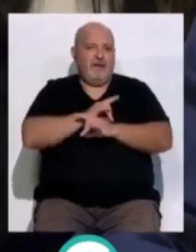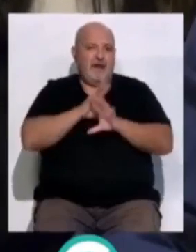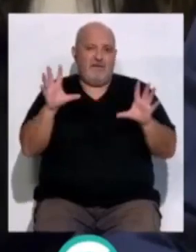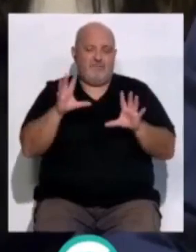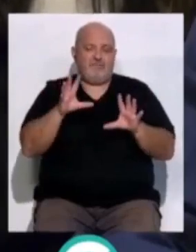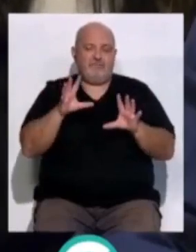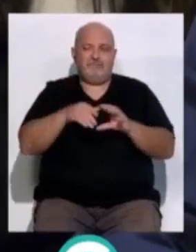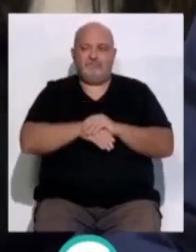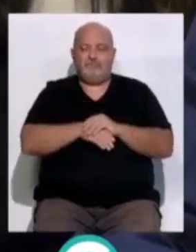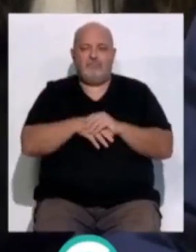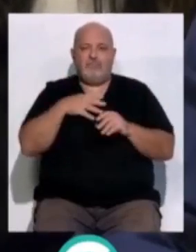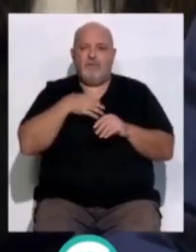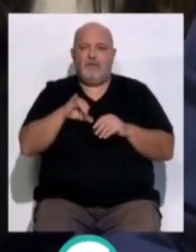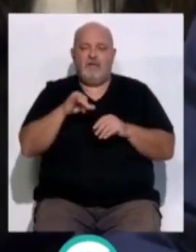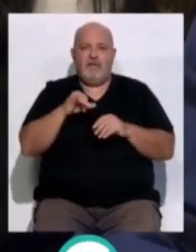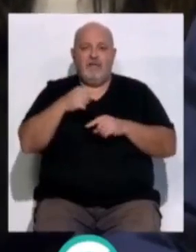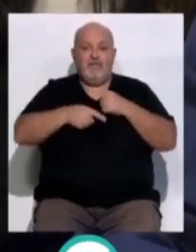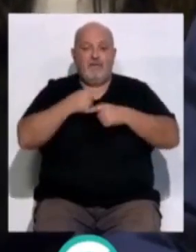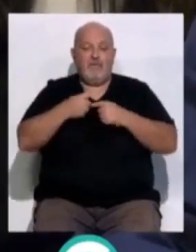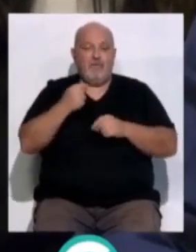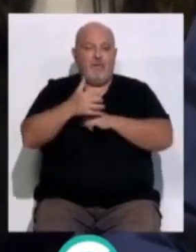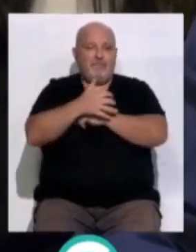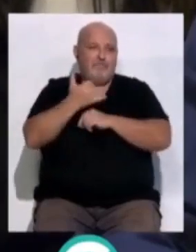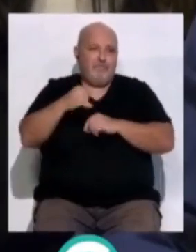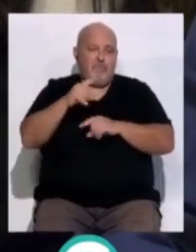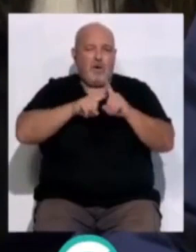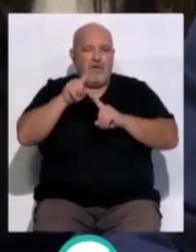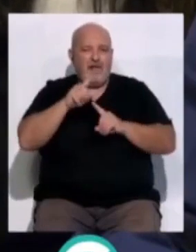claramente la posibilidad de que las familias más vulnerables o